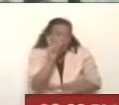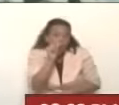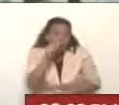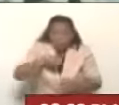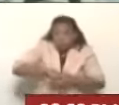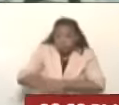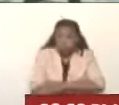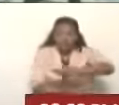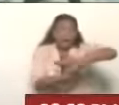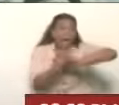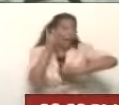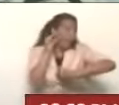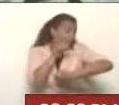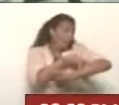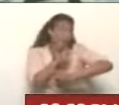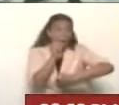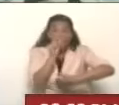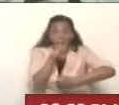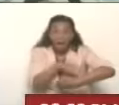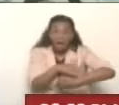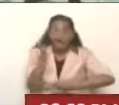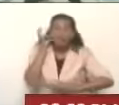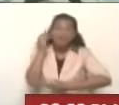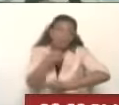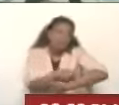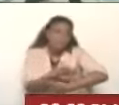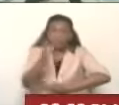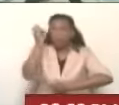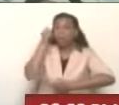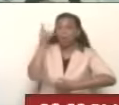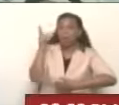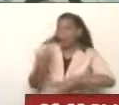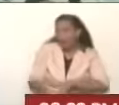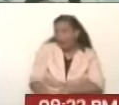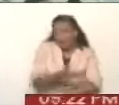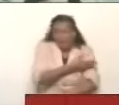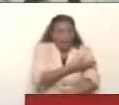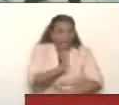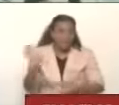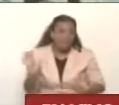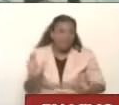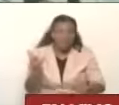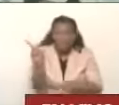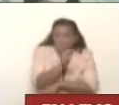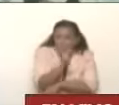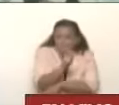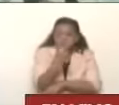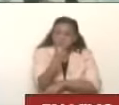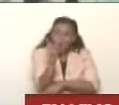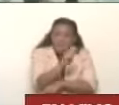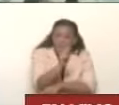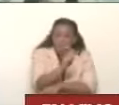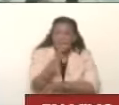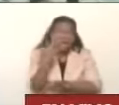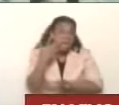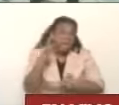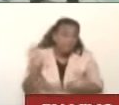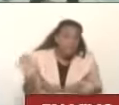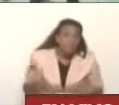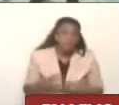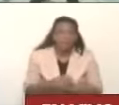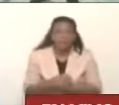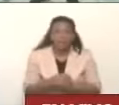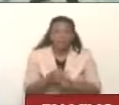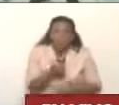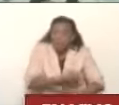Paría y fue varón, fue niña. Ahora ya, determinados meses, al segundo mes creo, hay hasta